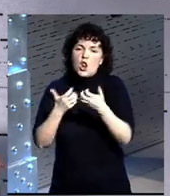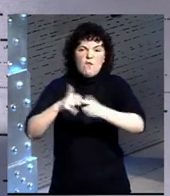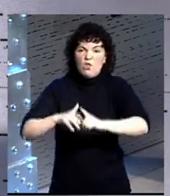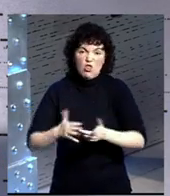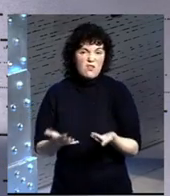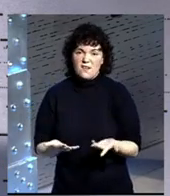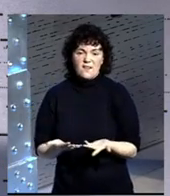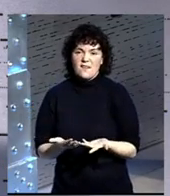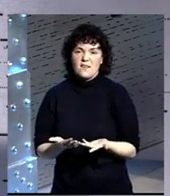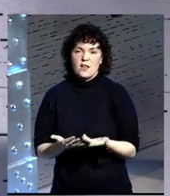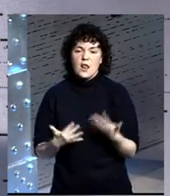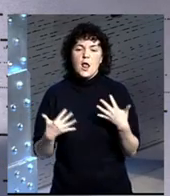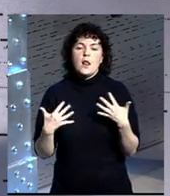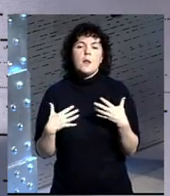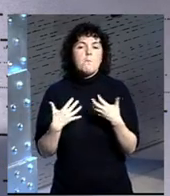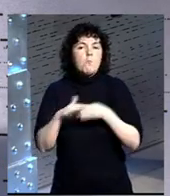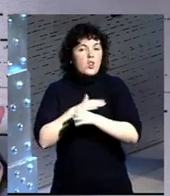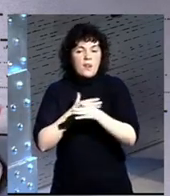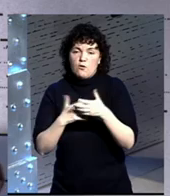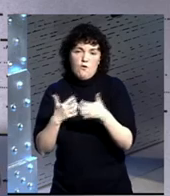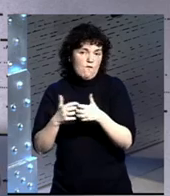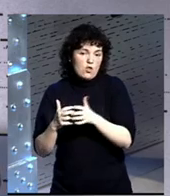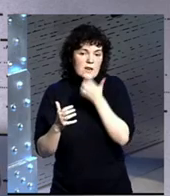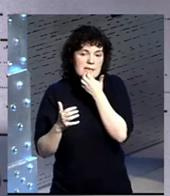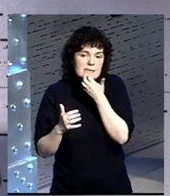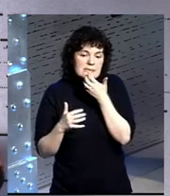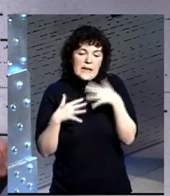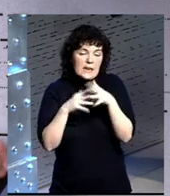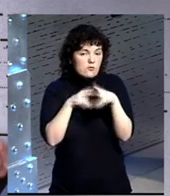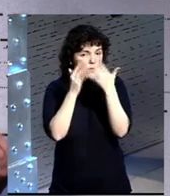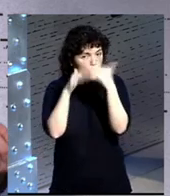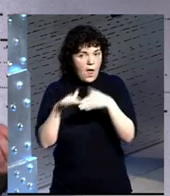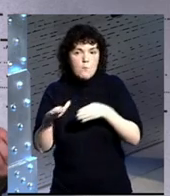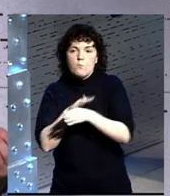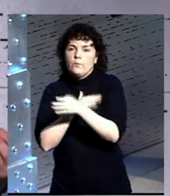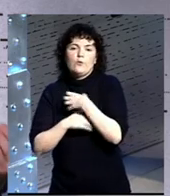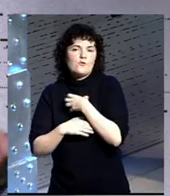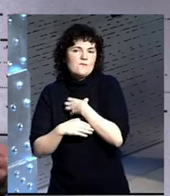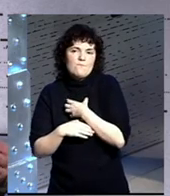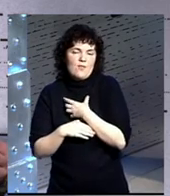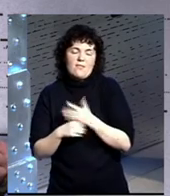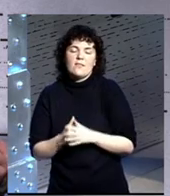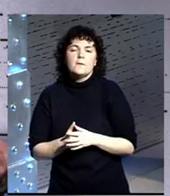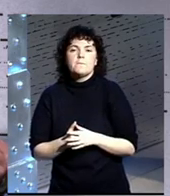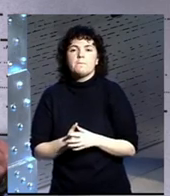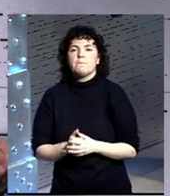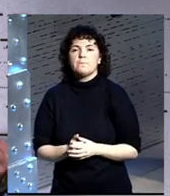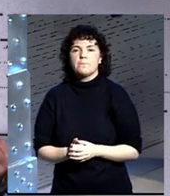funcionarían. O sea, el portal no funcionaría sin disponer de esas redes sociales. Es decir, sí existe